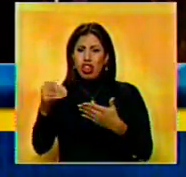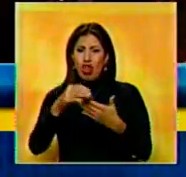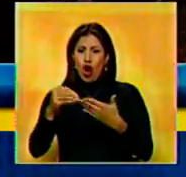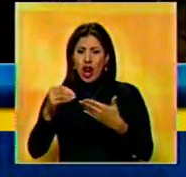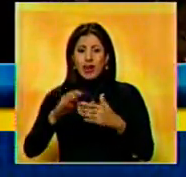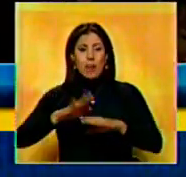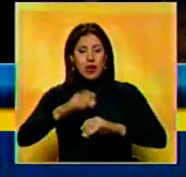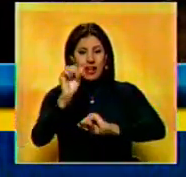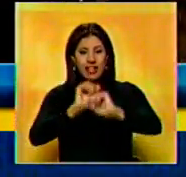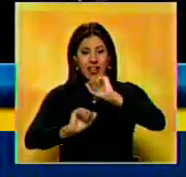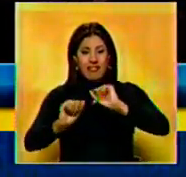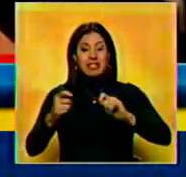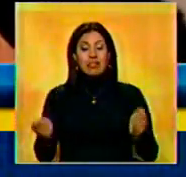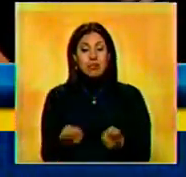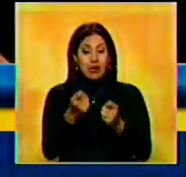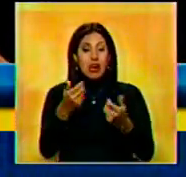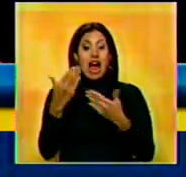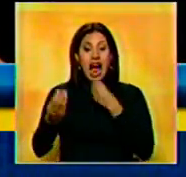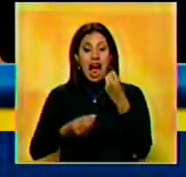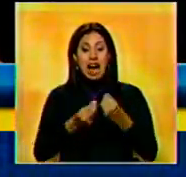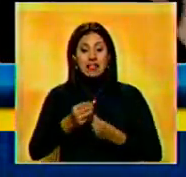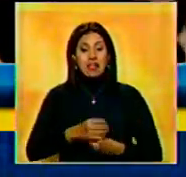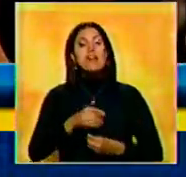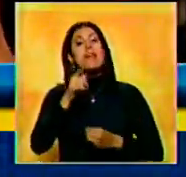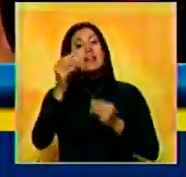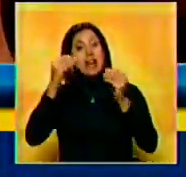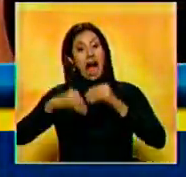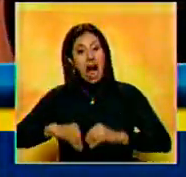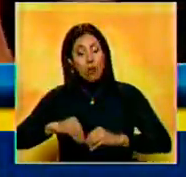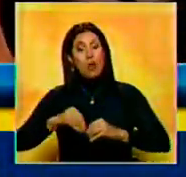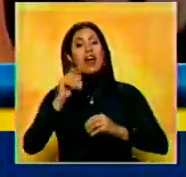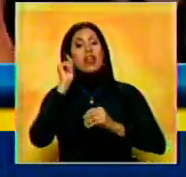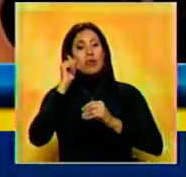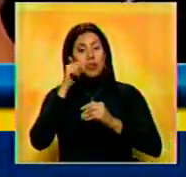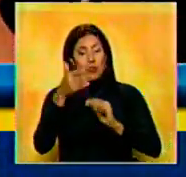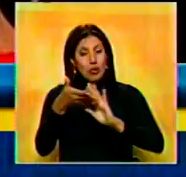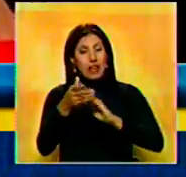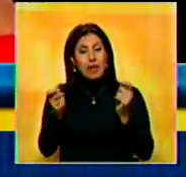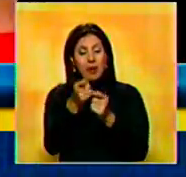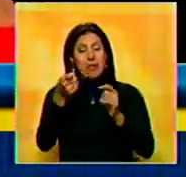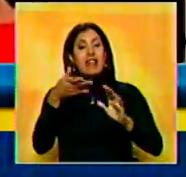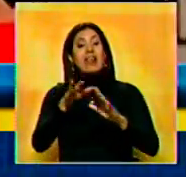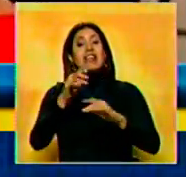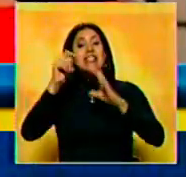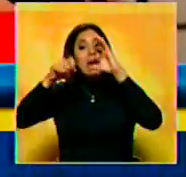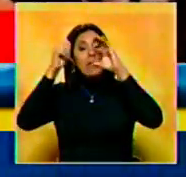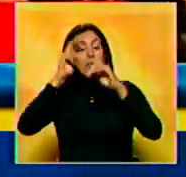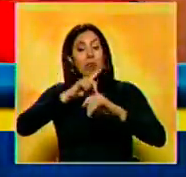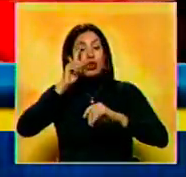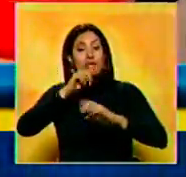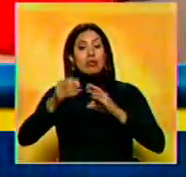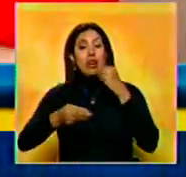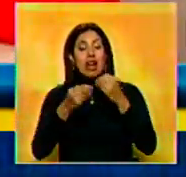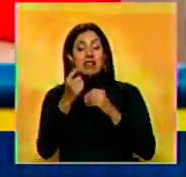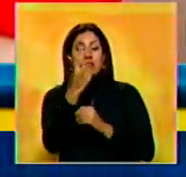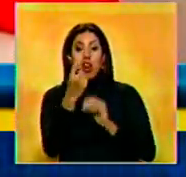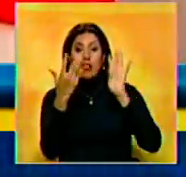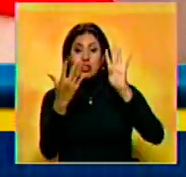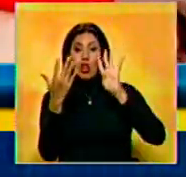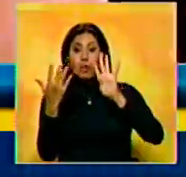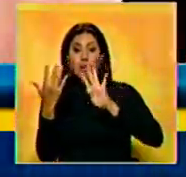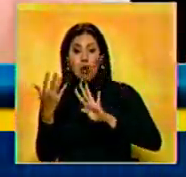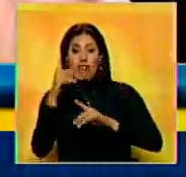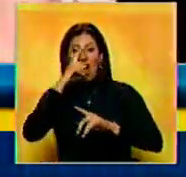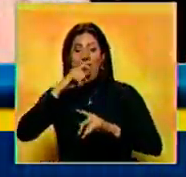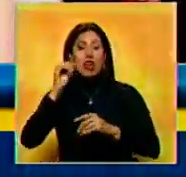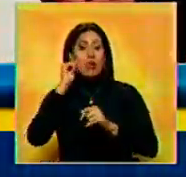dólares para evitar que ello ocurra. De acuerdo al diario The National Enquirer, el material audiovisual sería de 1999,